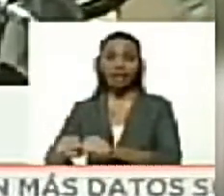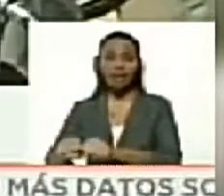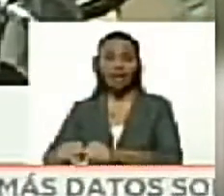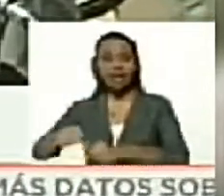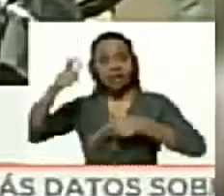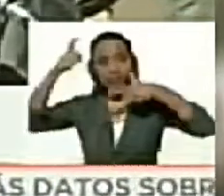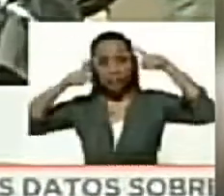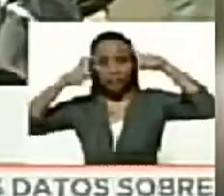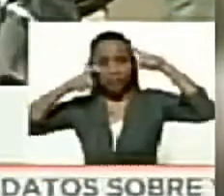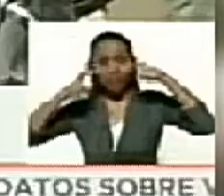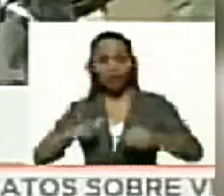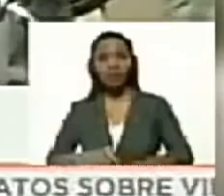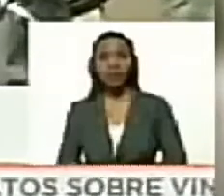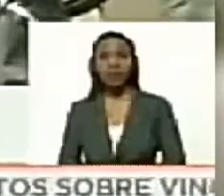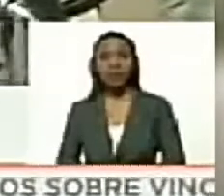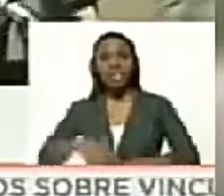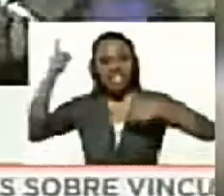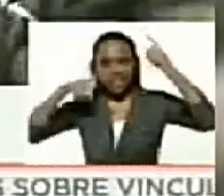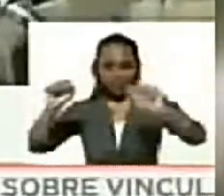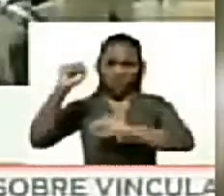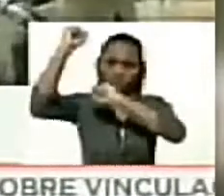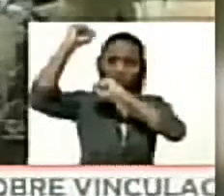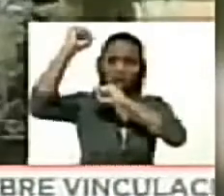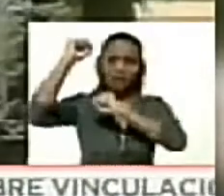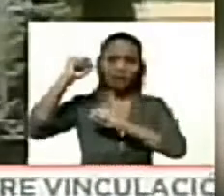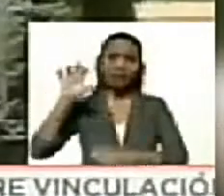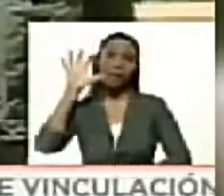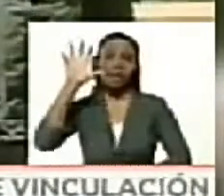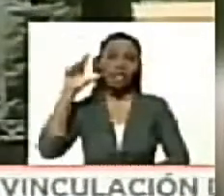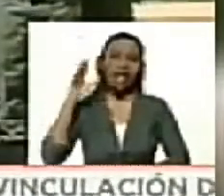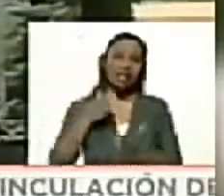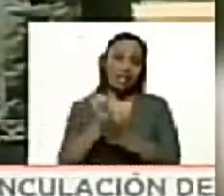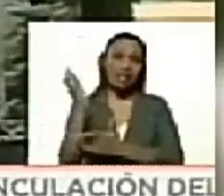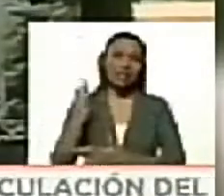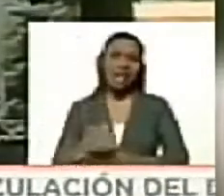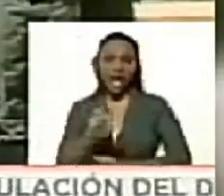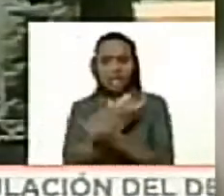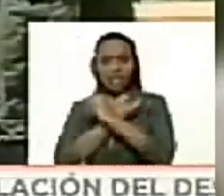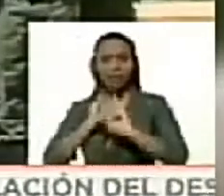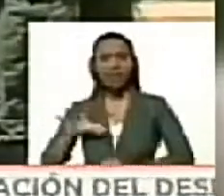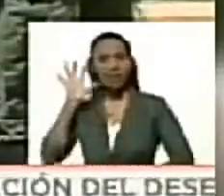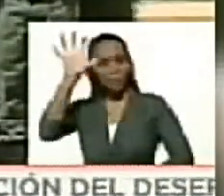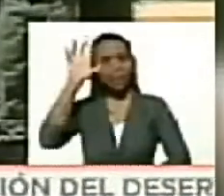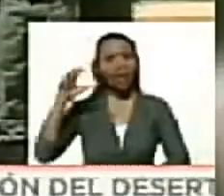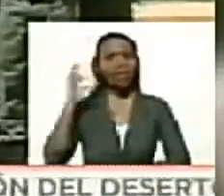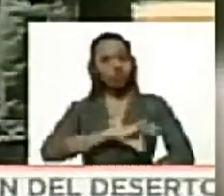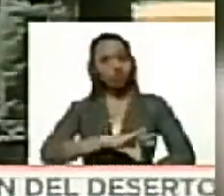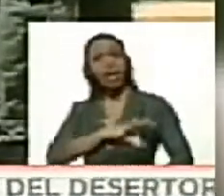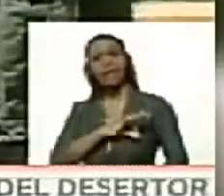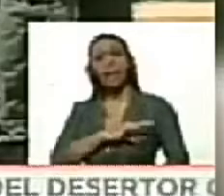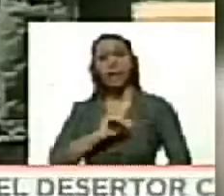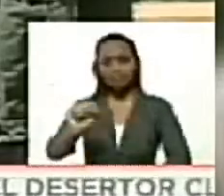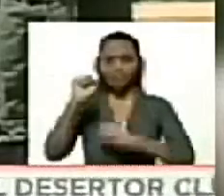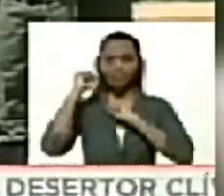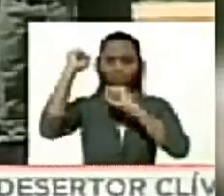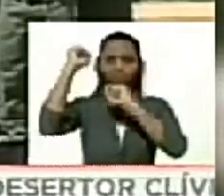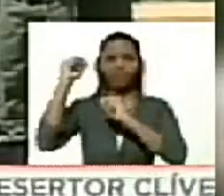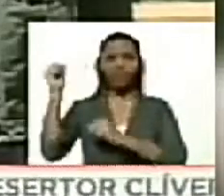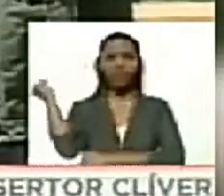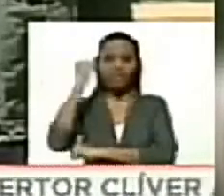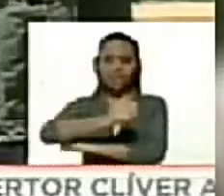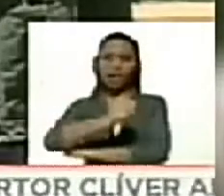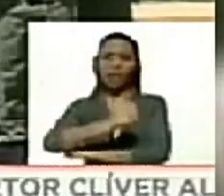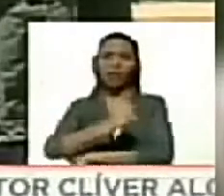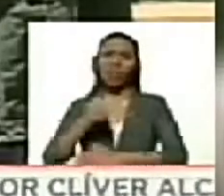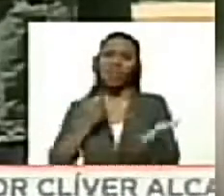que haya hablado sobre el tema, ninguno. Pero bueno, ya como habíamos hablado antes, muchas preguntaron que si yo era de Guaidó, yo decía que no